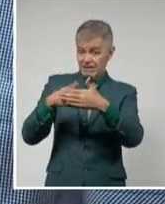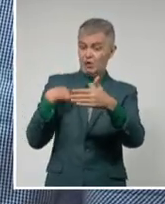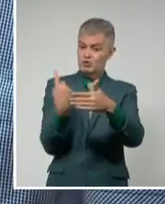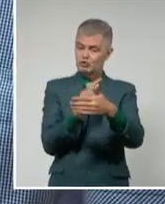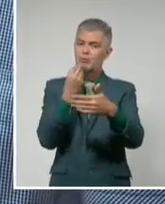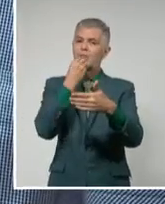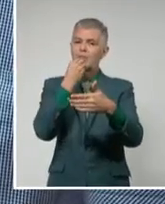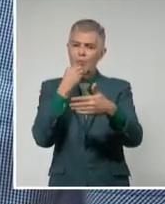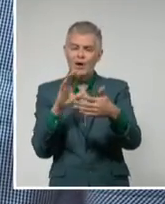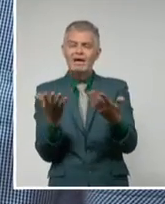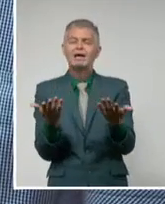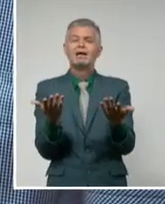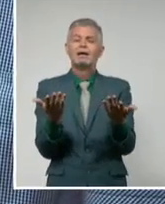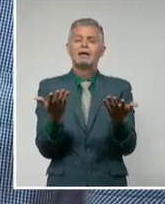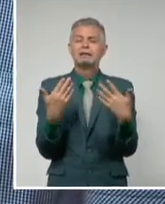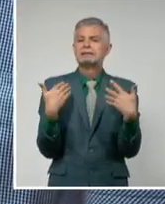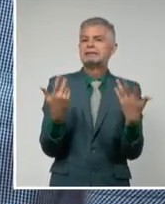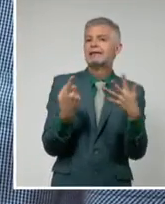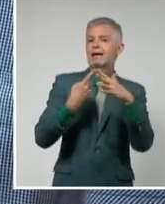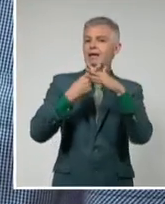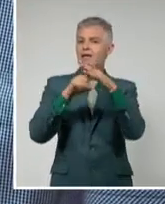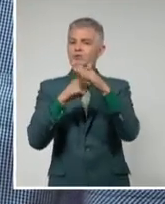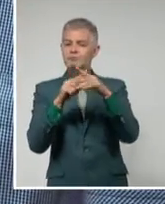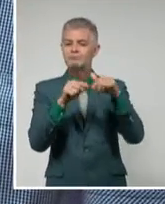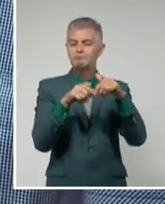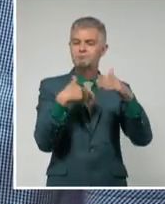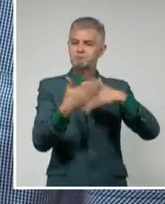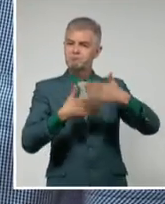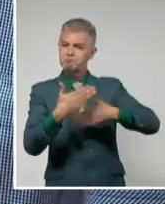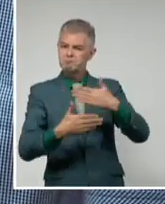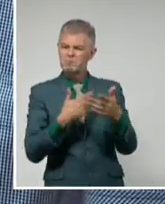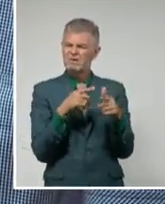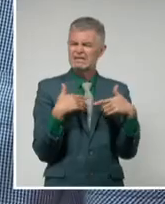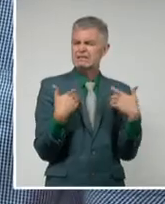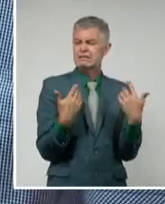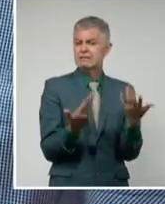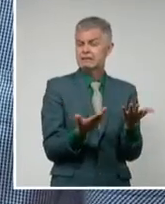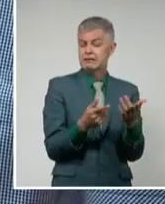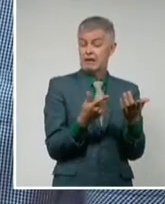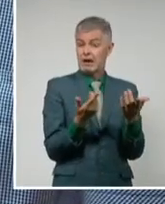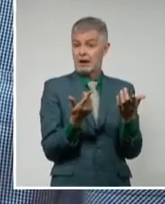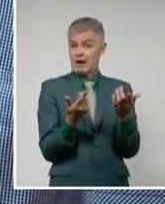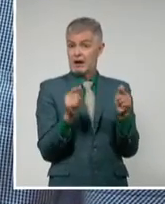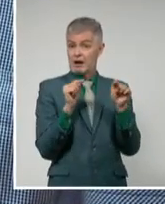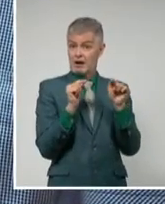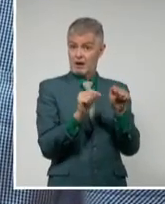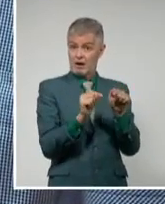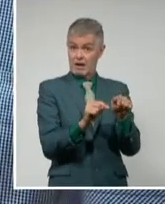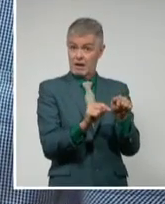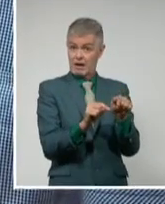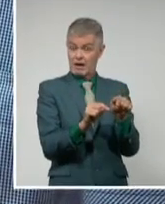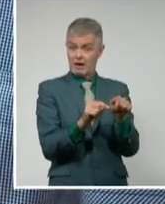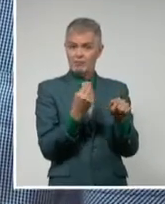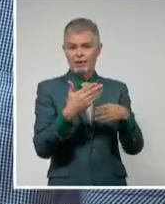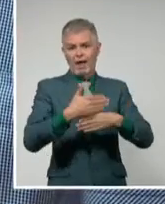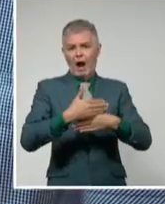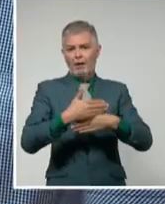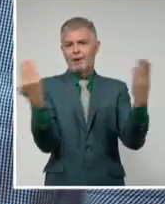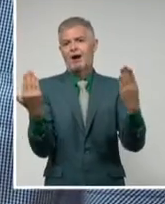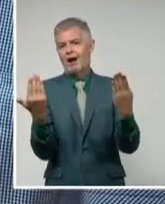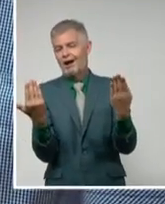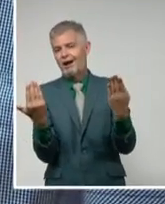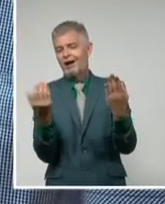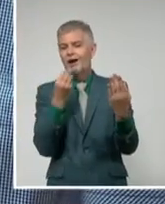podamos corregir estas distorsiones, algunas de estas distorsiones que están presentes y destrabar estas